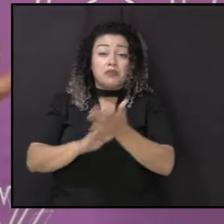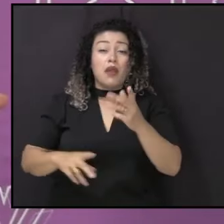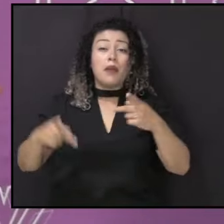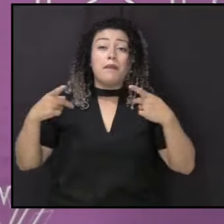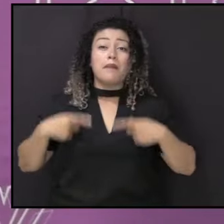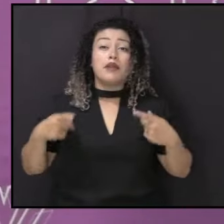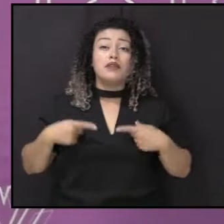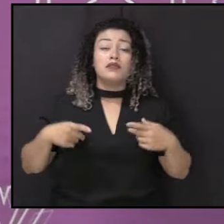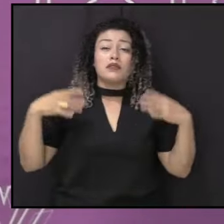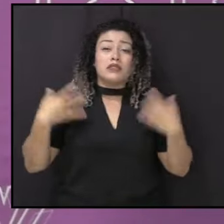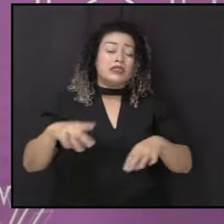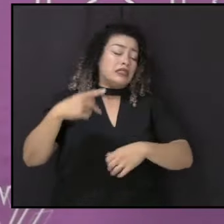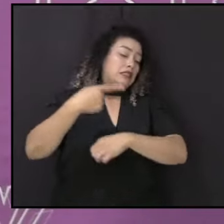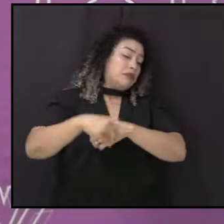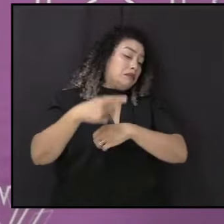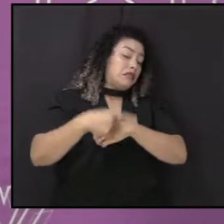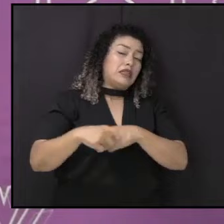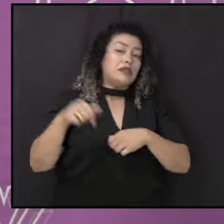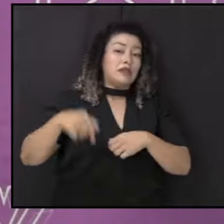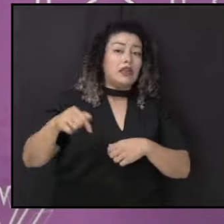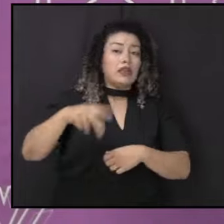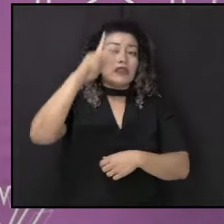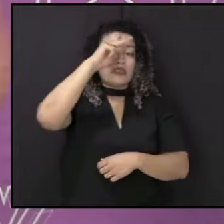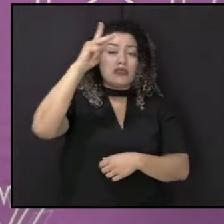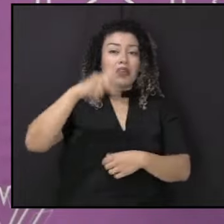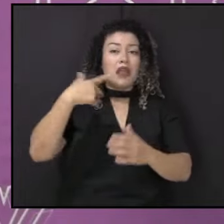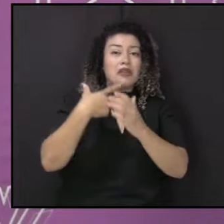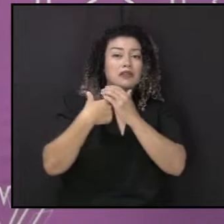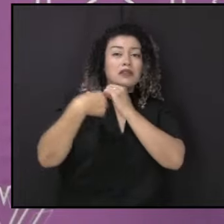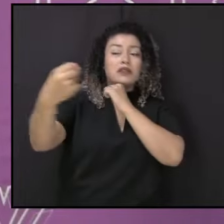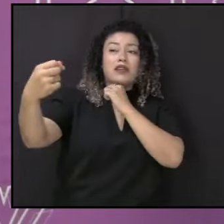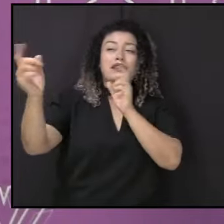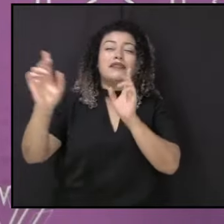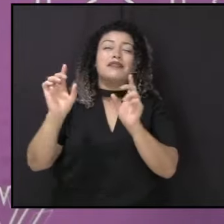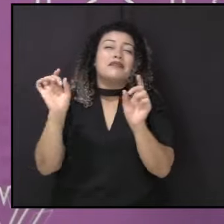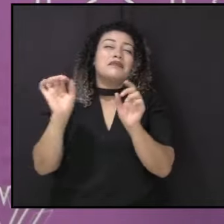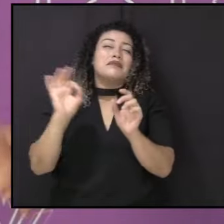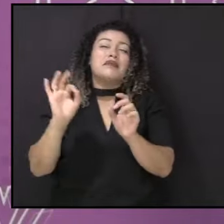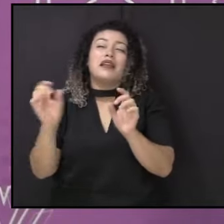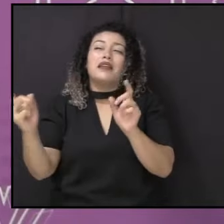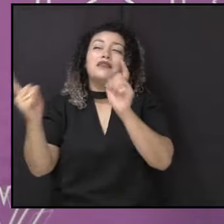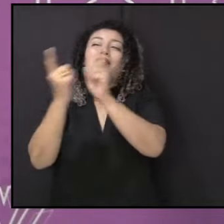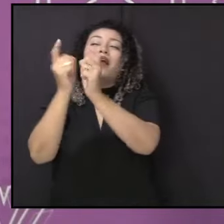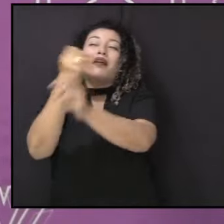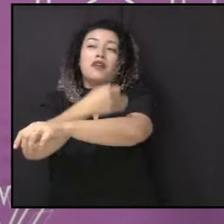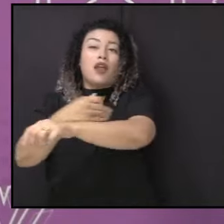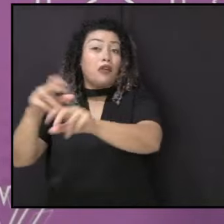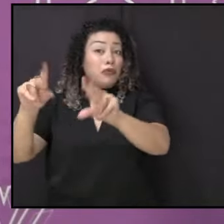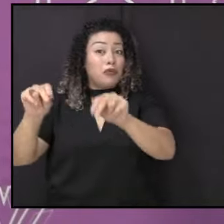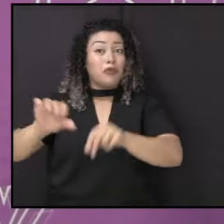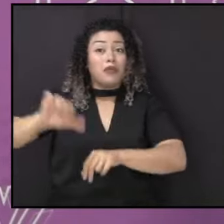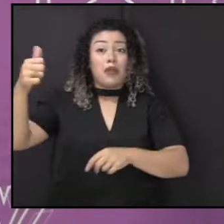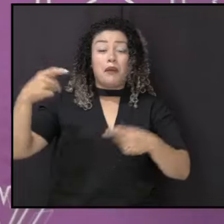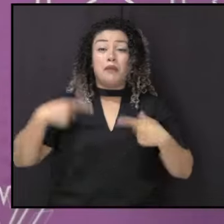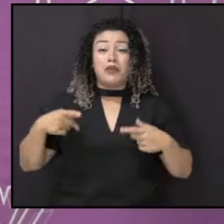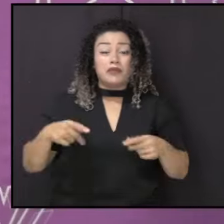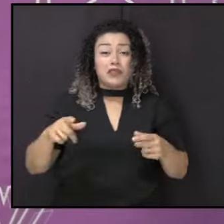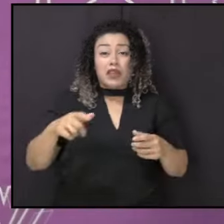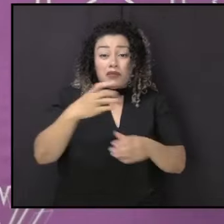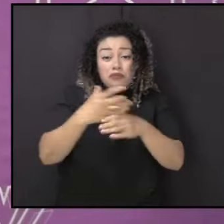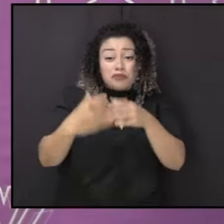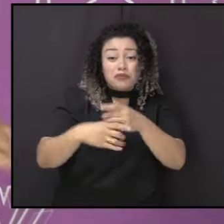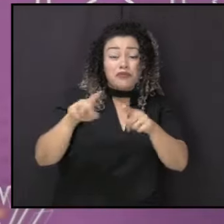no lo podemos hacer a un lado. No es decir, bueno, nada más se fueron para ver a su familia, no. Muchos de ellos tuvieron que vender ranchos, tuvieron que dejar cosas, tuvieron